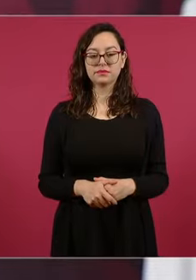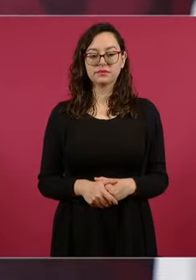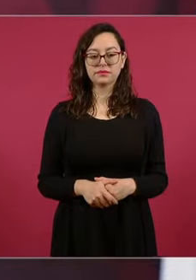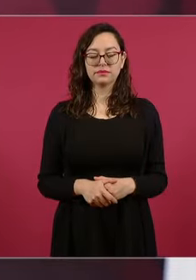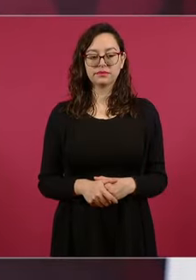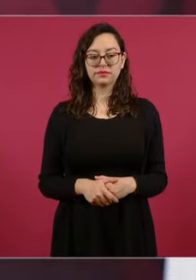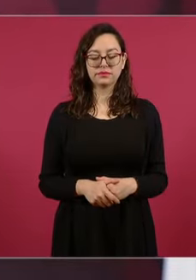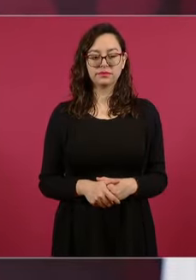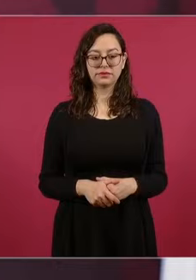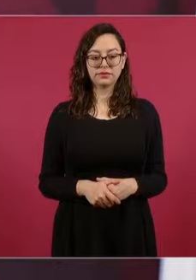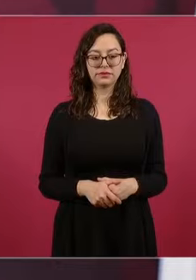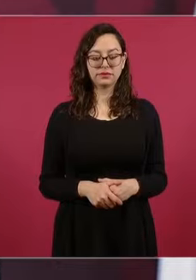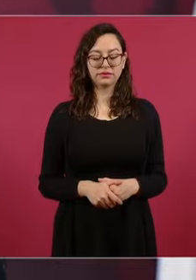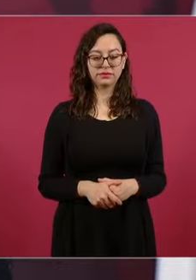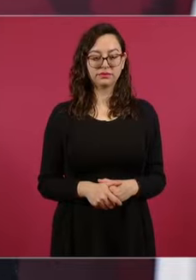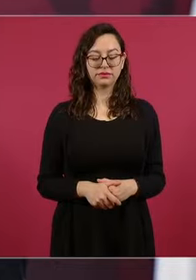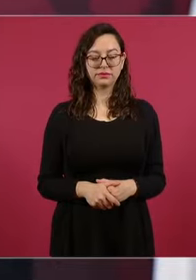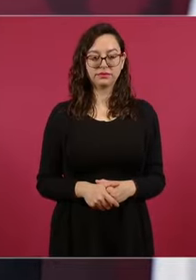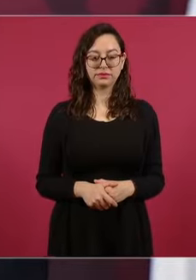no